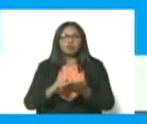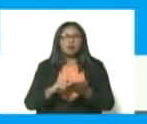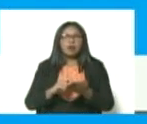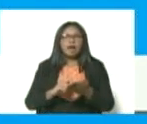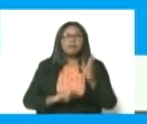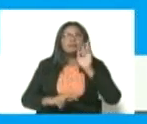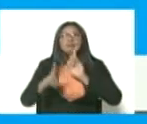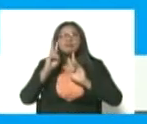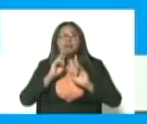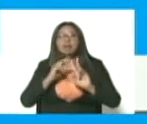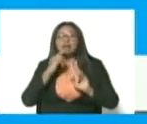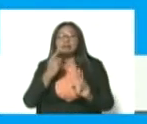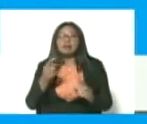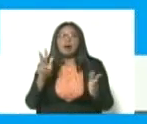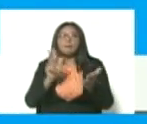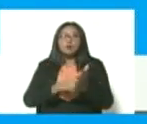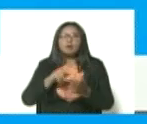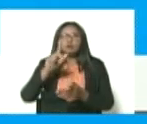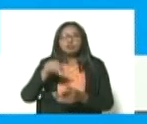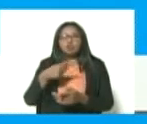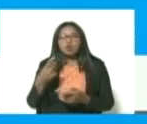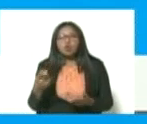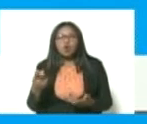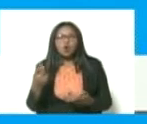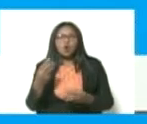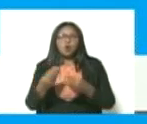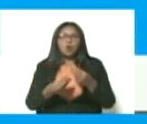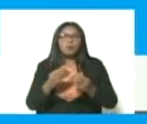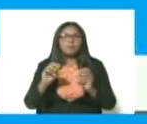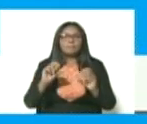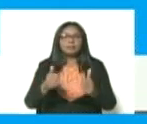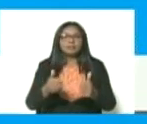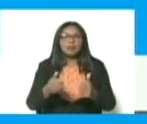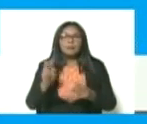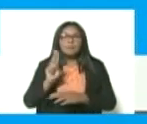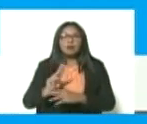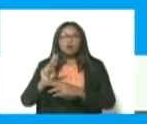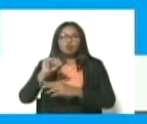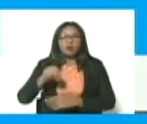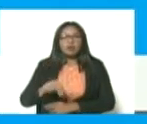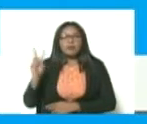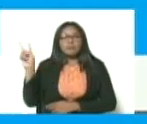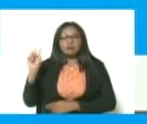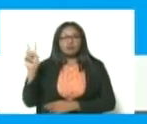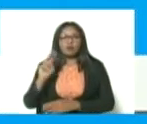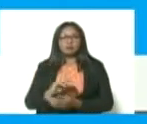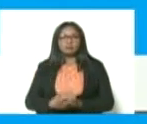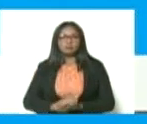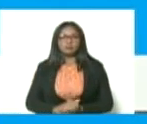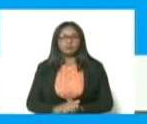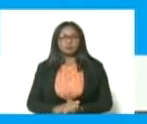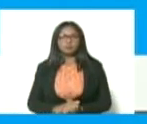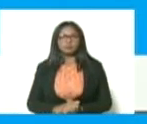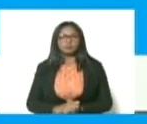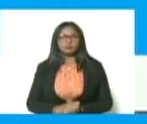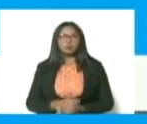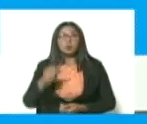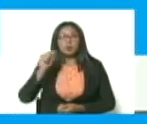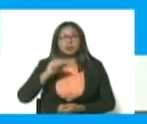última palabra de las vacunas que se aprueban para el uso en Venezuela. Ahora sí.